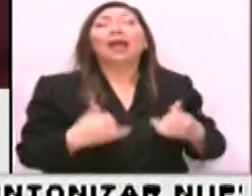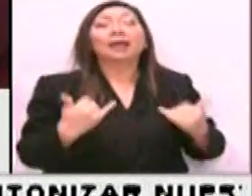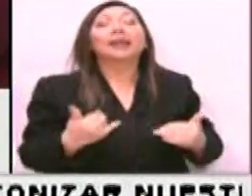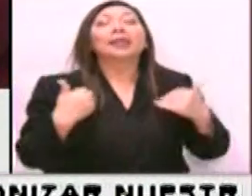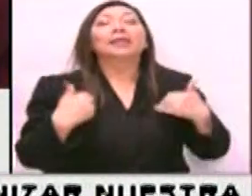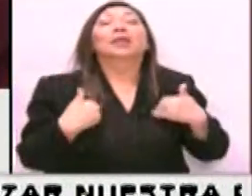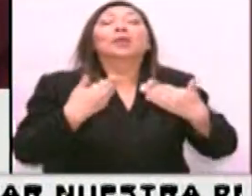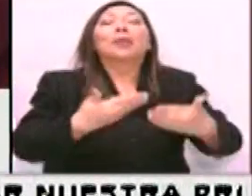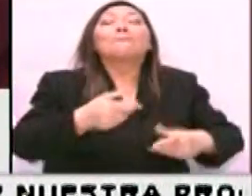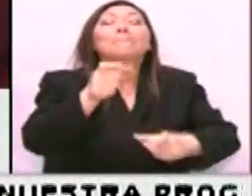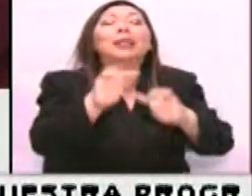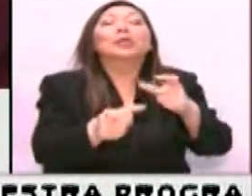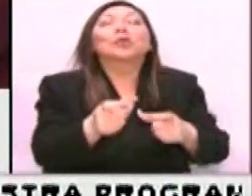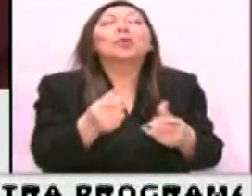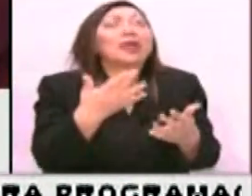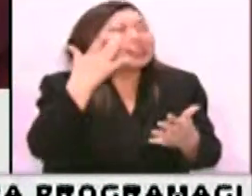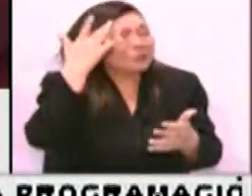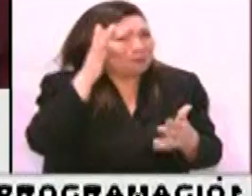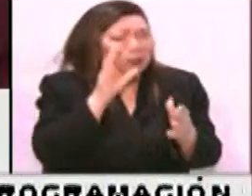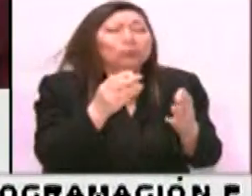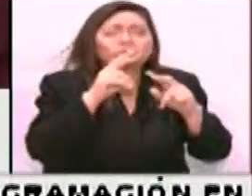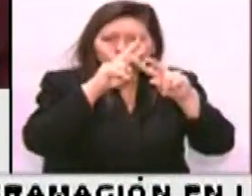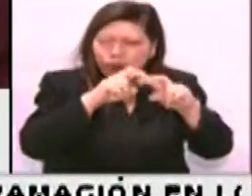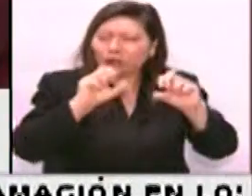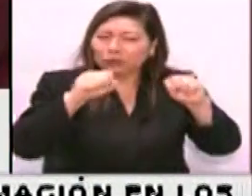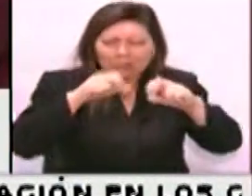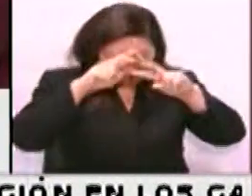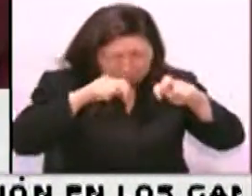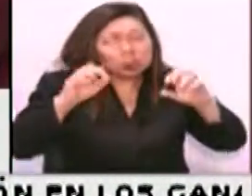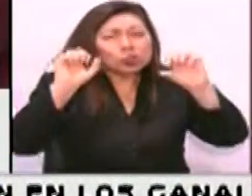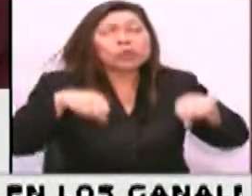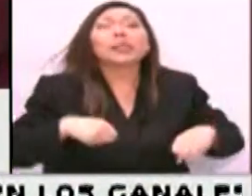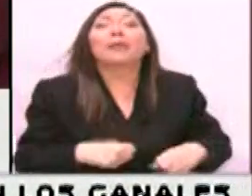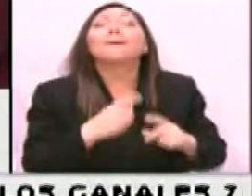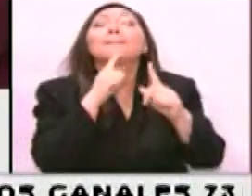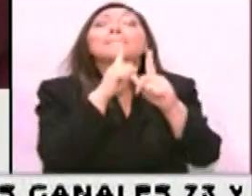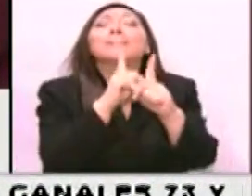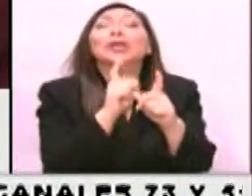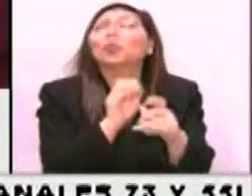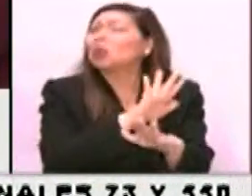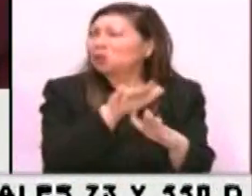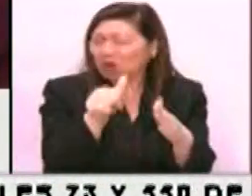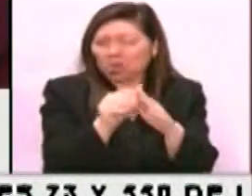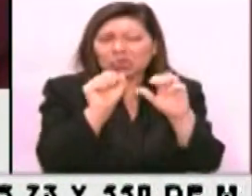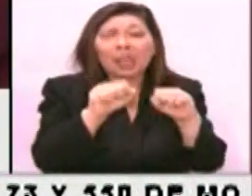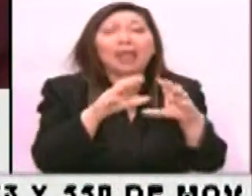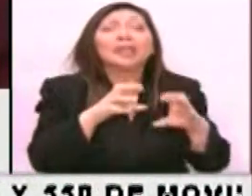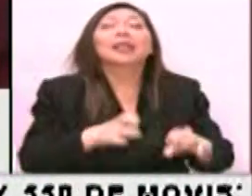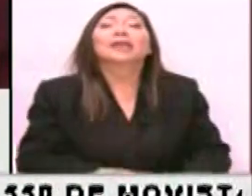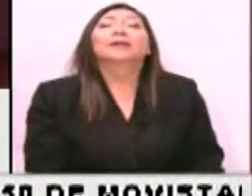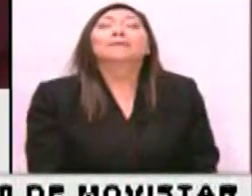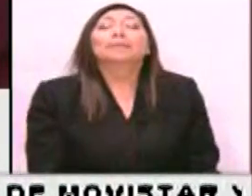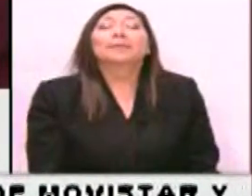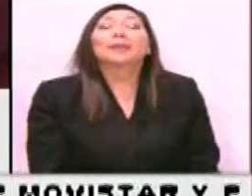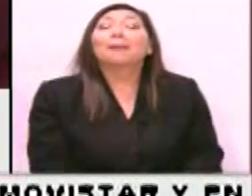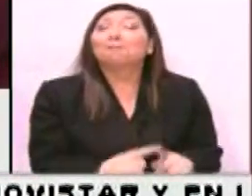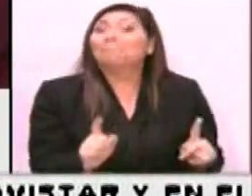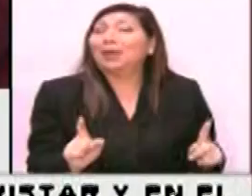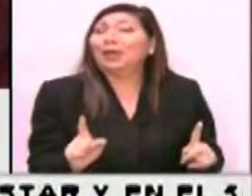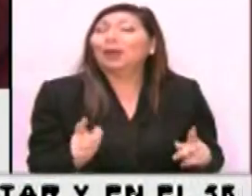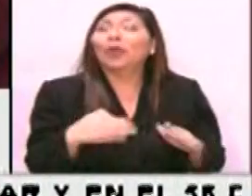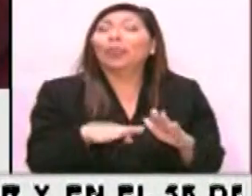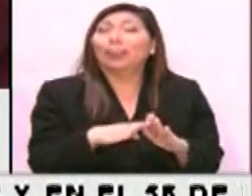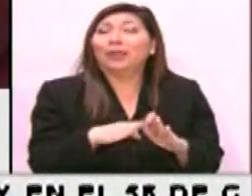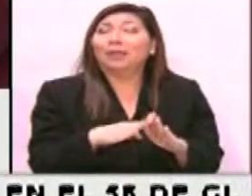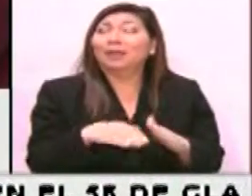tienen ustedes gente que tiene experiencia investigadora. Investiguen, pregunten todo lo que quieran, pero háganlo dentro